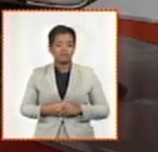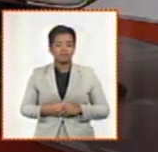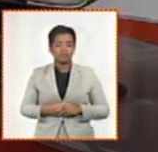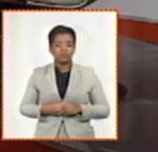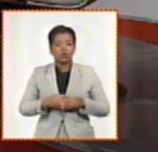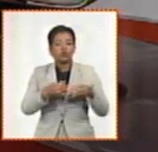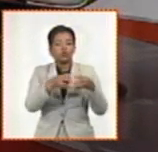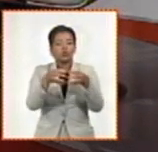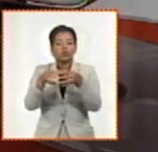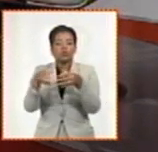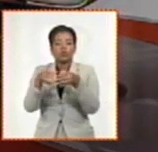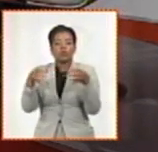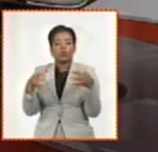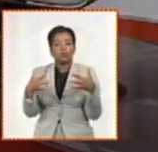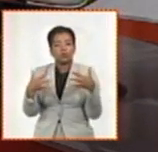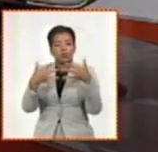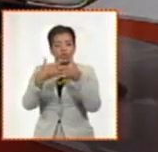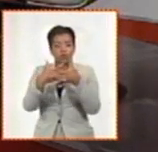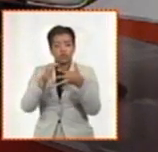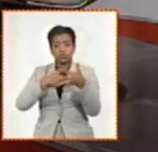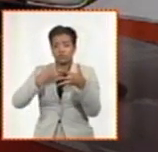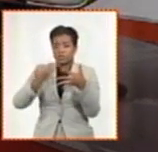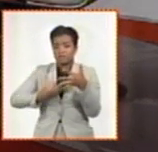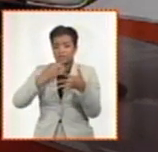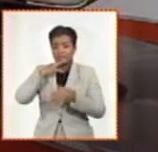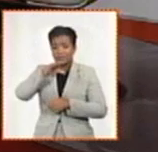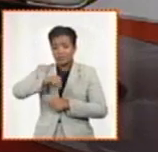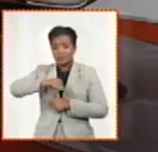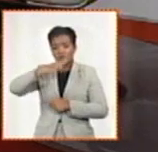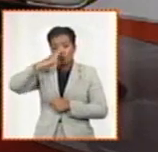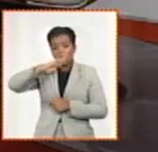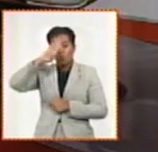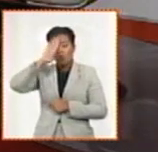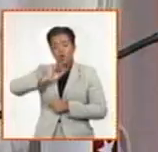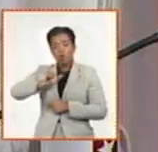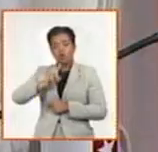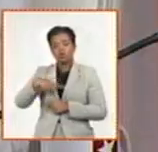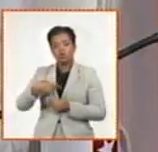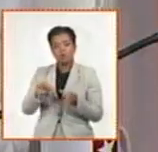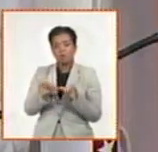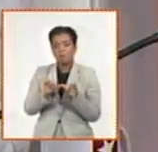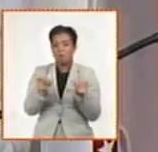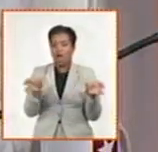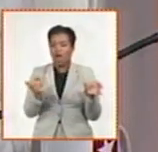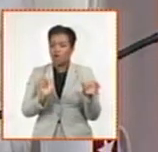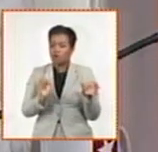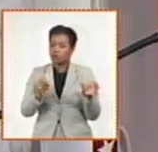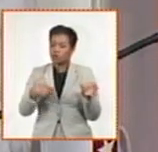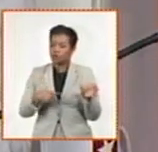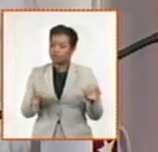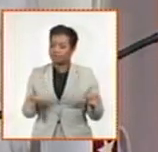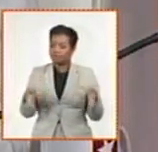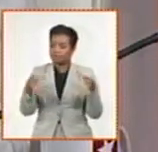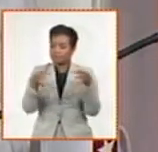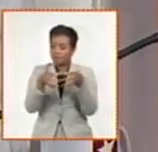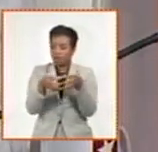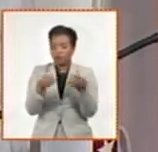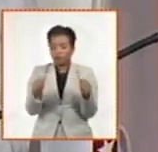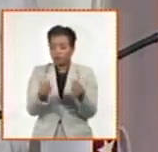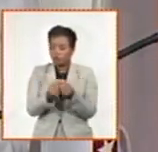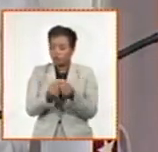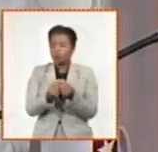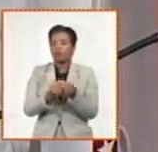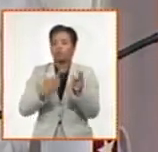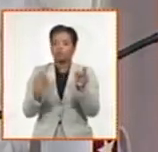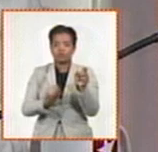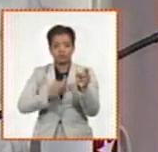agrupar, de unirnos. Yo siempre digo que los cubanos ni restamos ni dividimos, sumamos y multiplicamos. Y